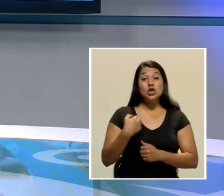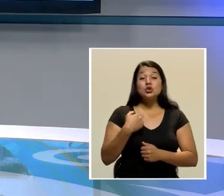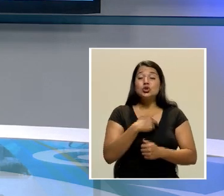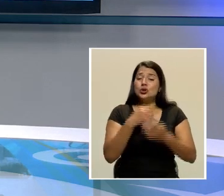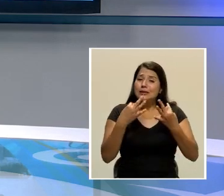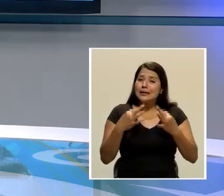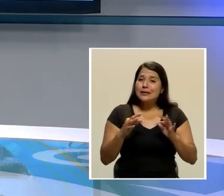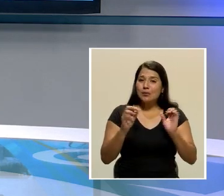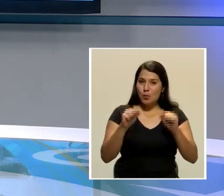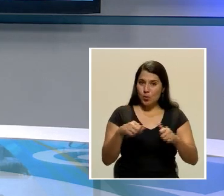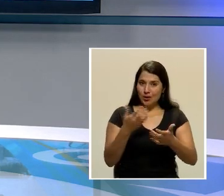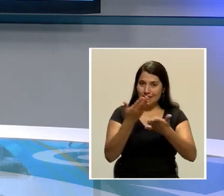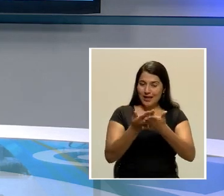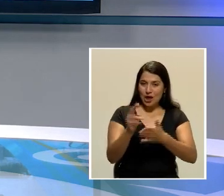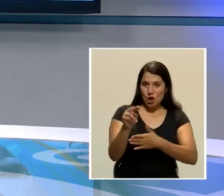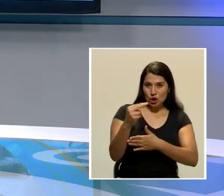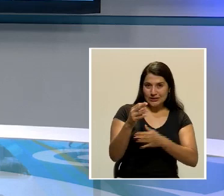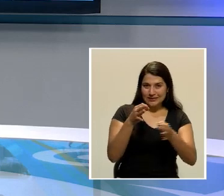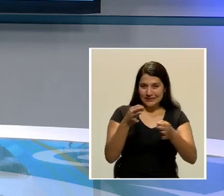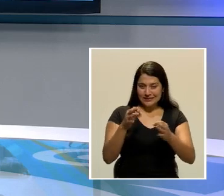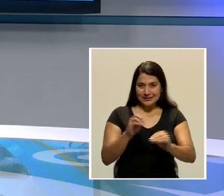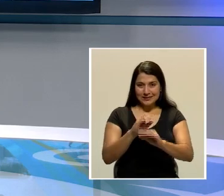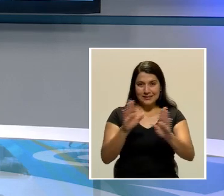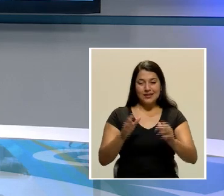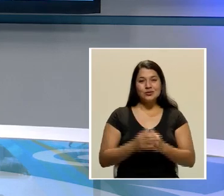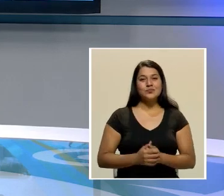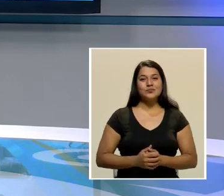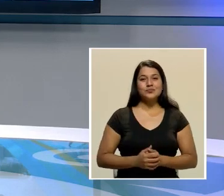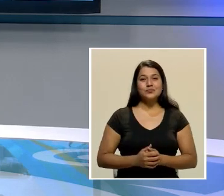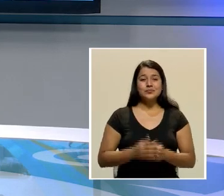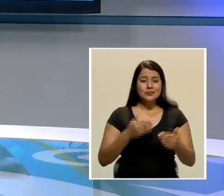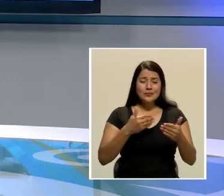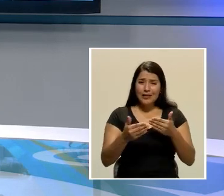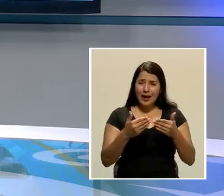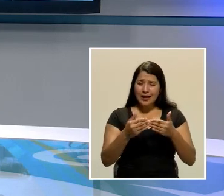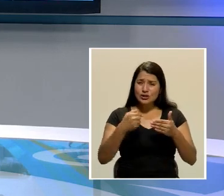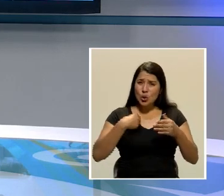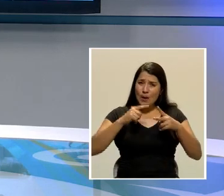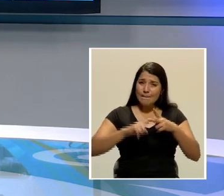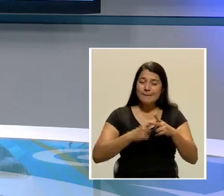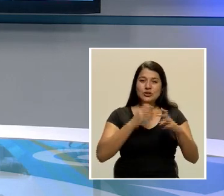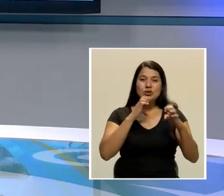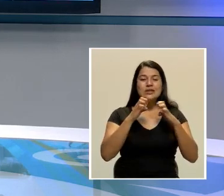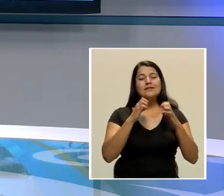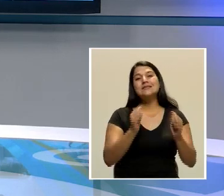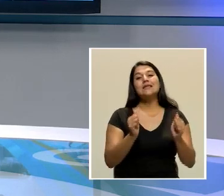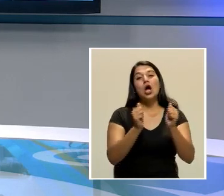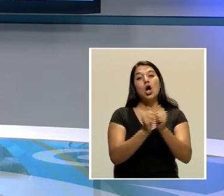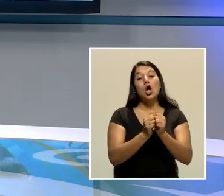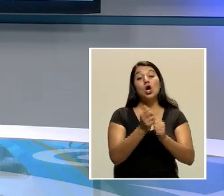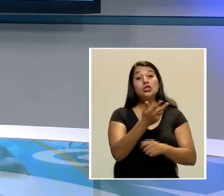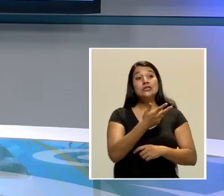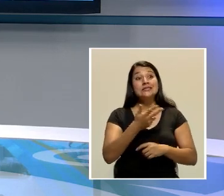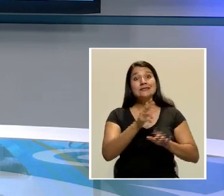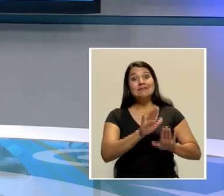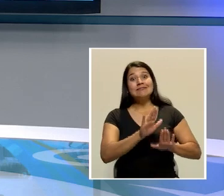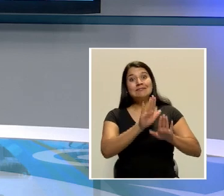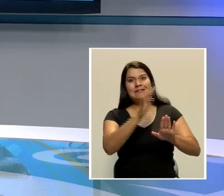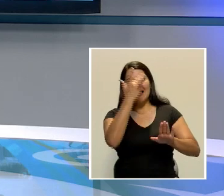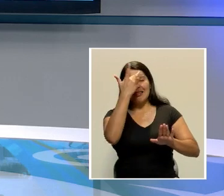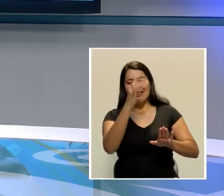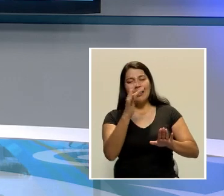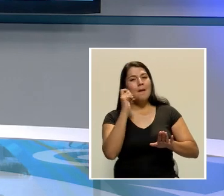Trump se ha burlado de esos hallazgos. Según funcionarios de inteligencia, Moscú y otros adversarios de Estados Unidos buscarán